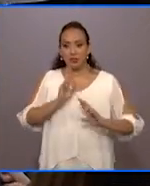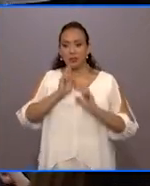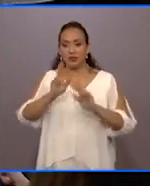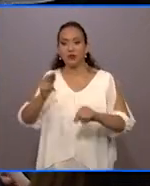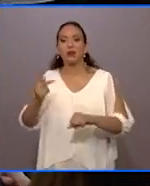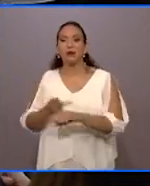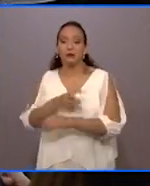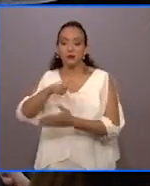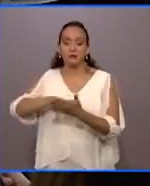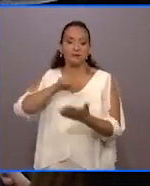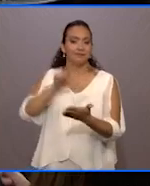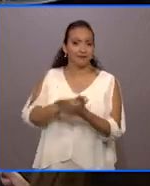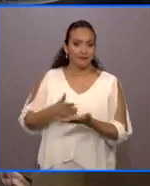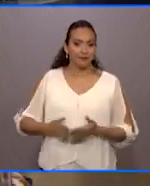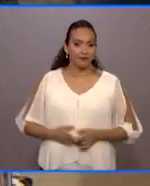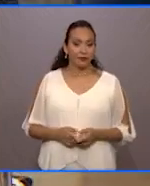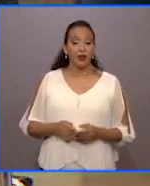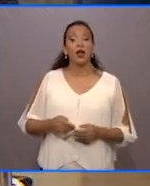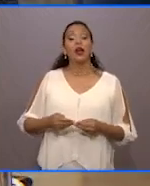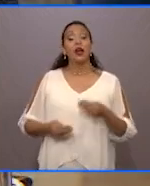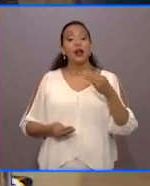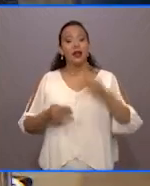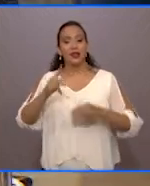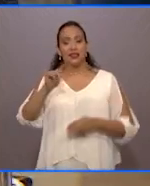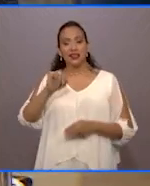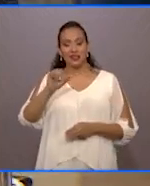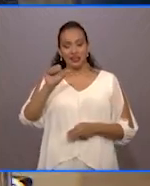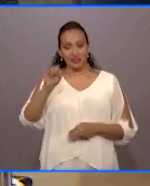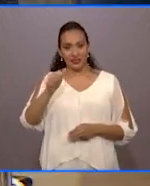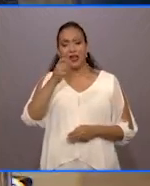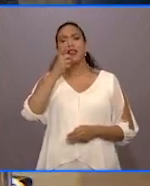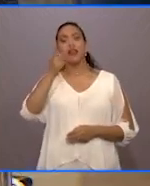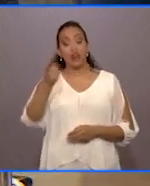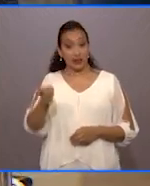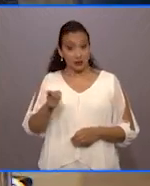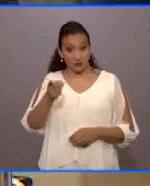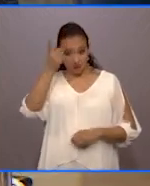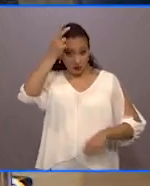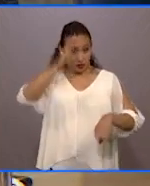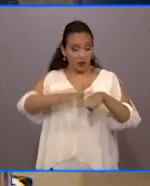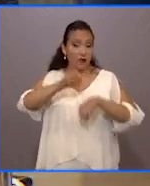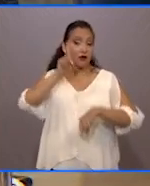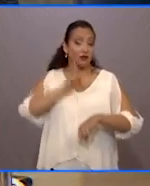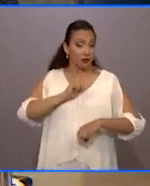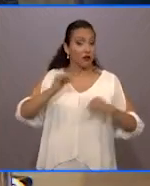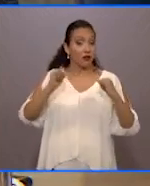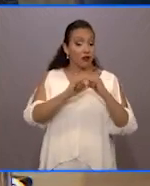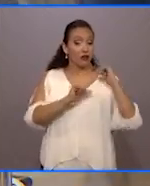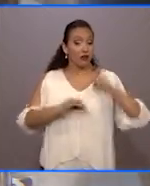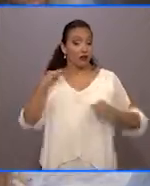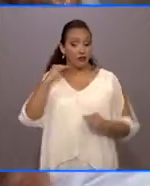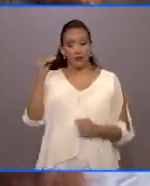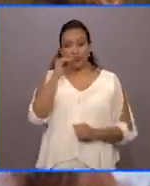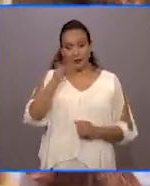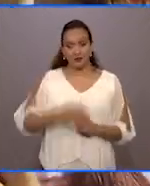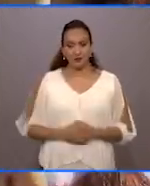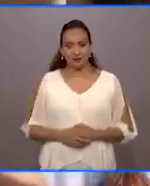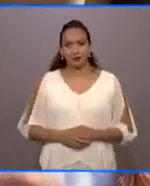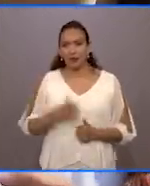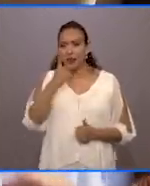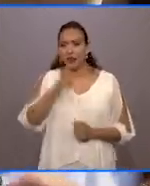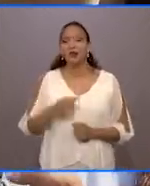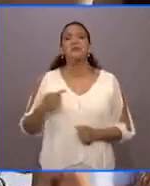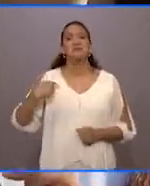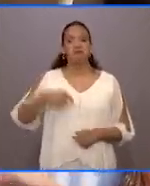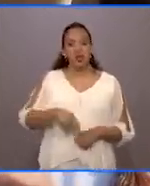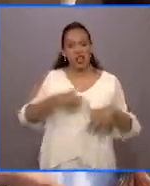reforma judicial. La magistrada Taísia Cruz Parcero, directora del Instituto Federal de Defensoría Pública, destacó la lucha que